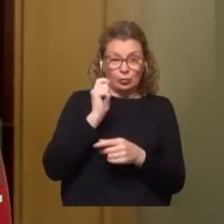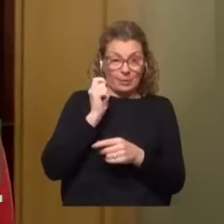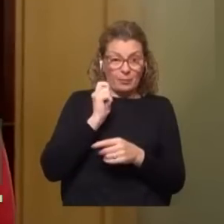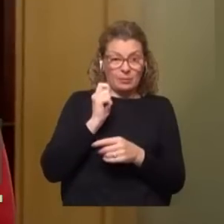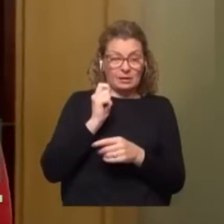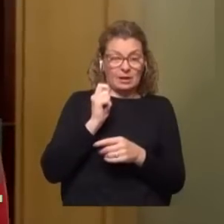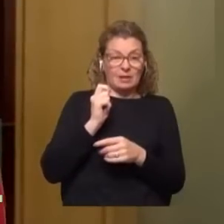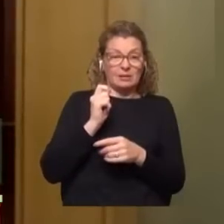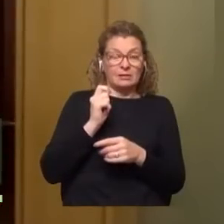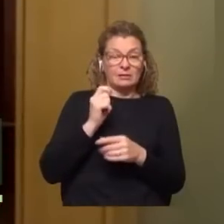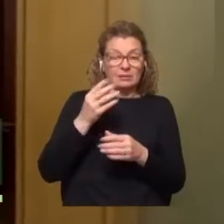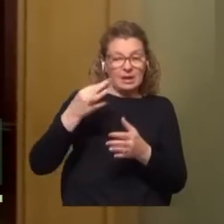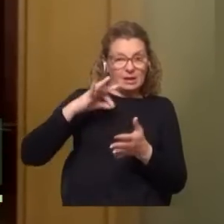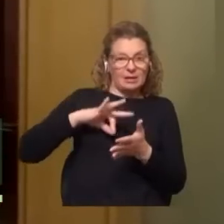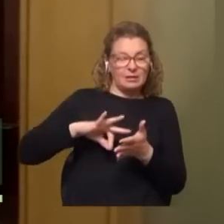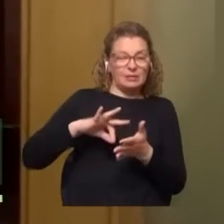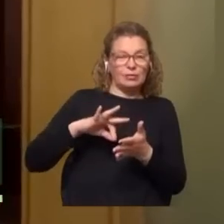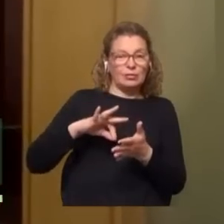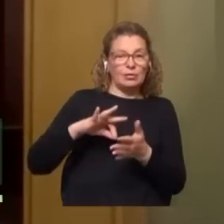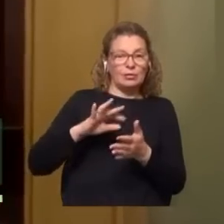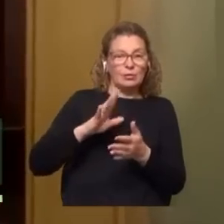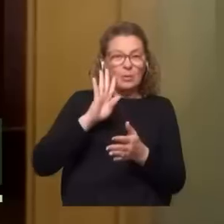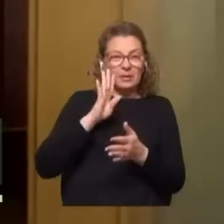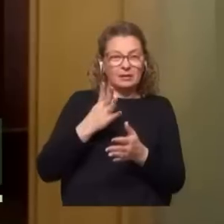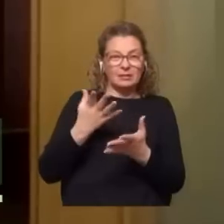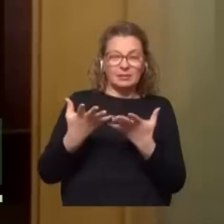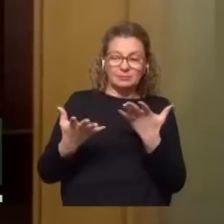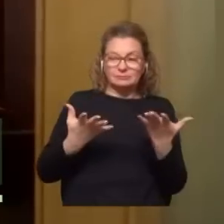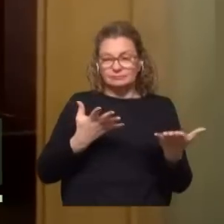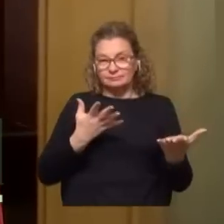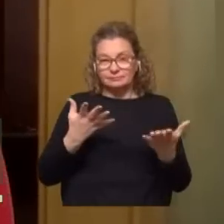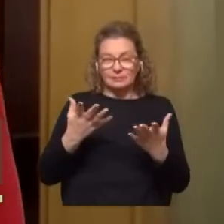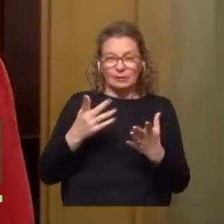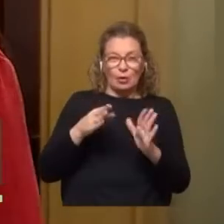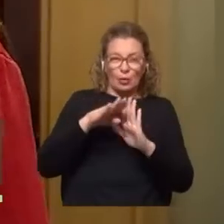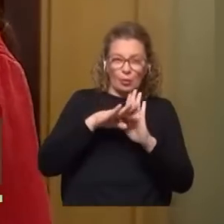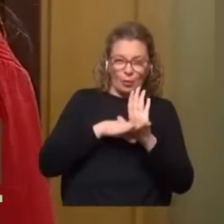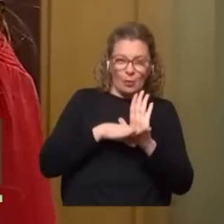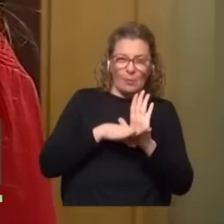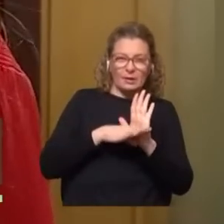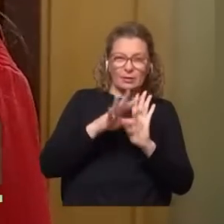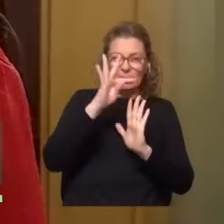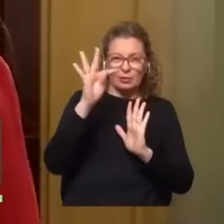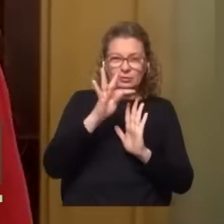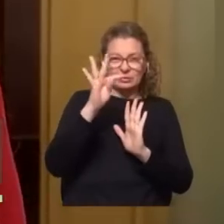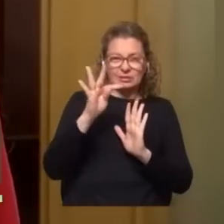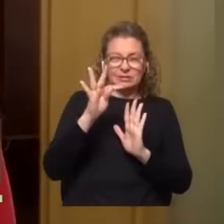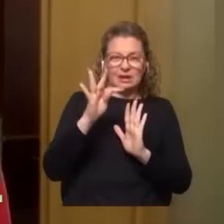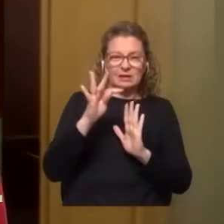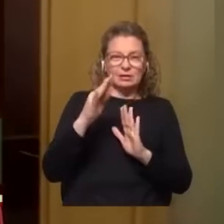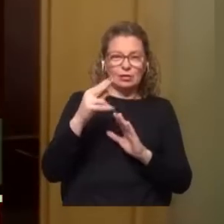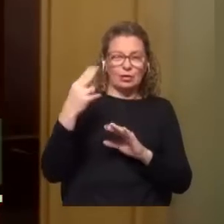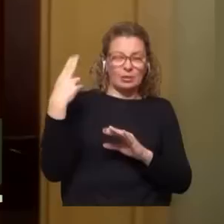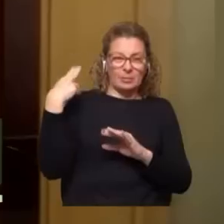de ingresos este que no aparecen del todo regulares que además que no cumplen con un perfil técnico en una descripción del cargo